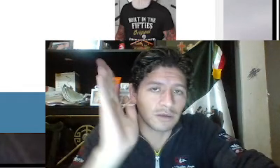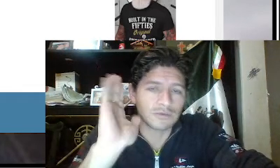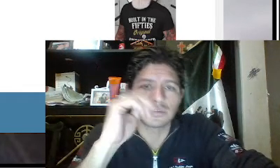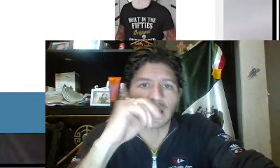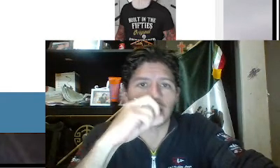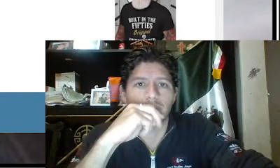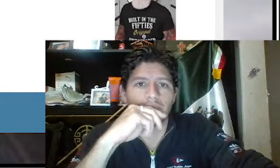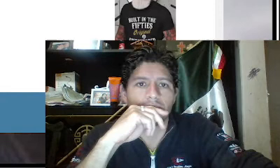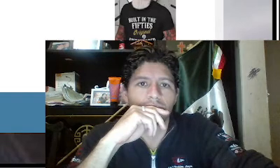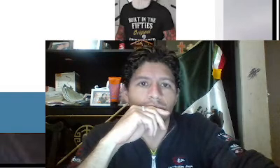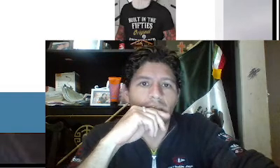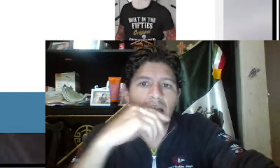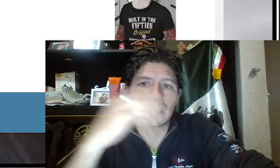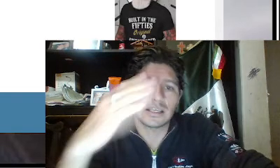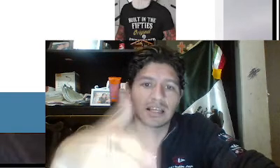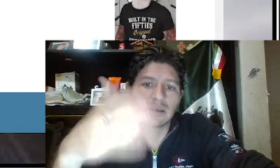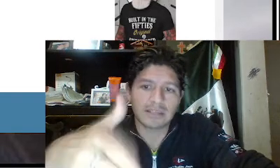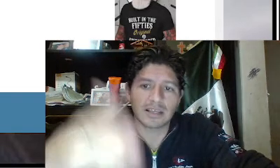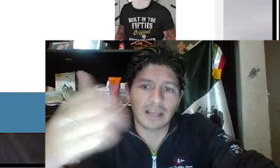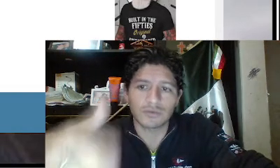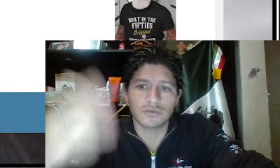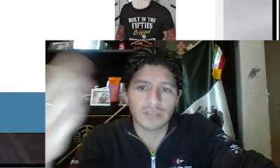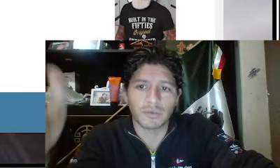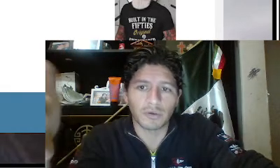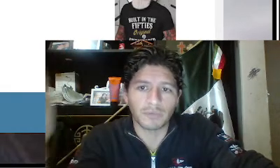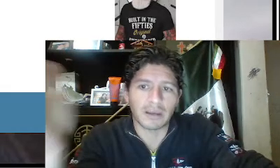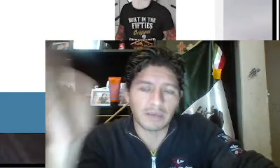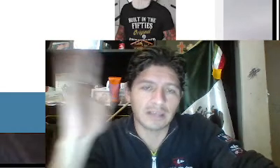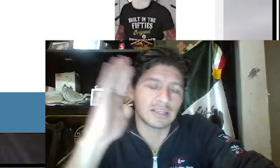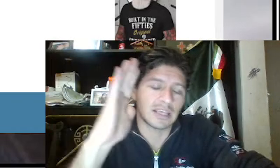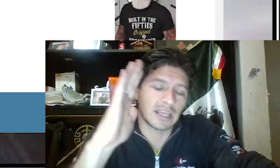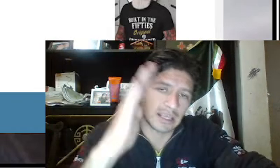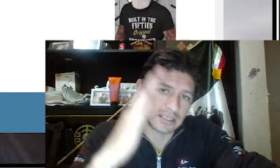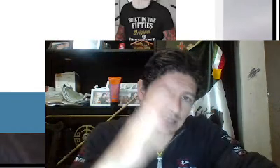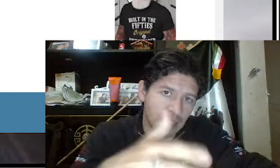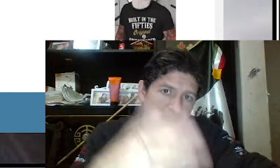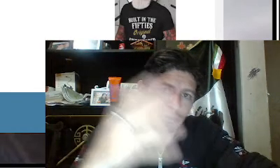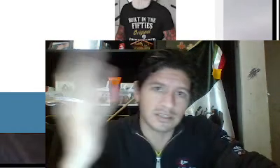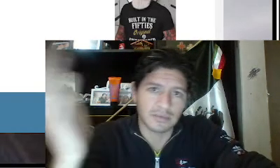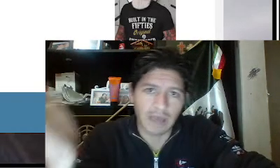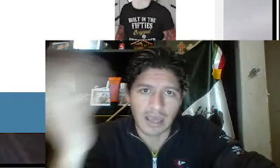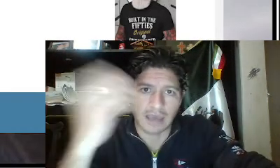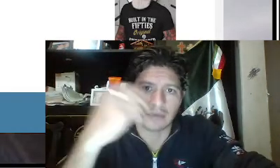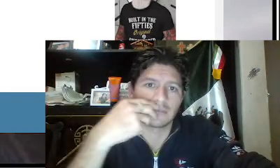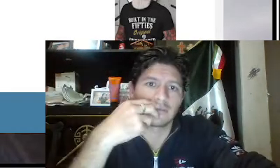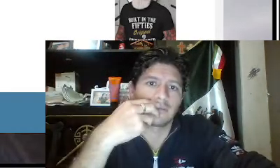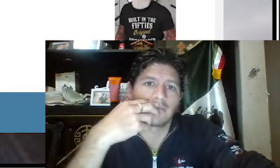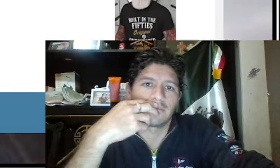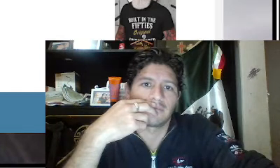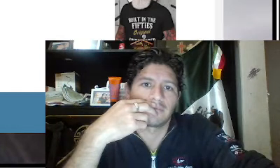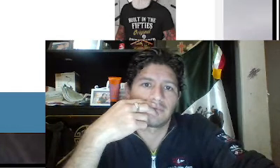hace la consulta. Aquí se le va a hacer la consulta al pueblo para ver si quieren que se quede o que se vaya.